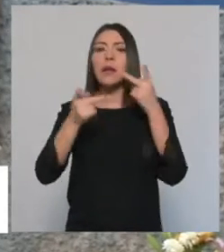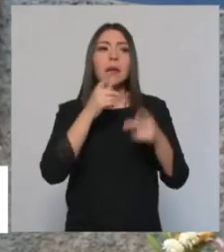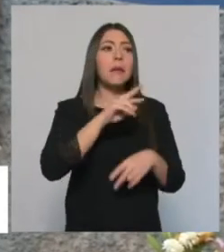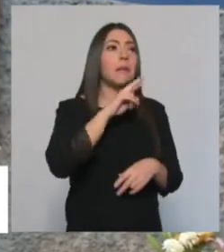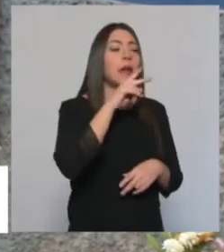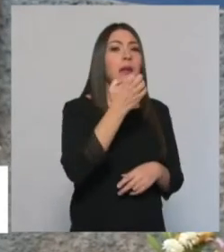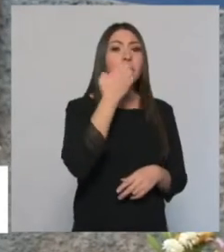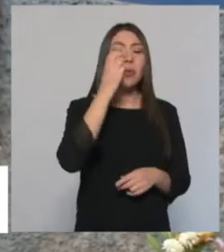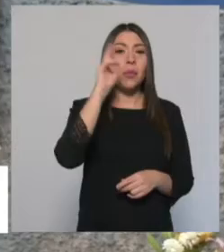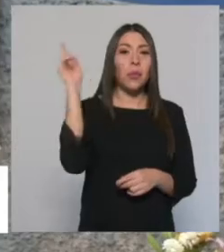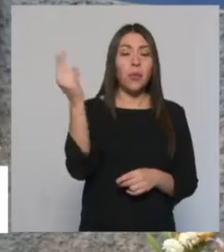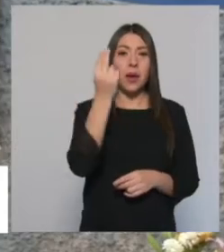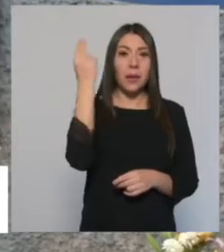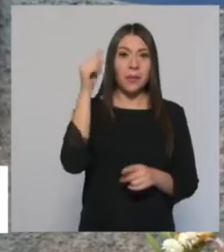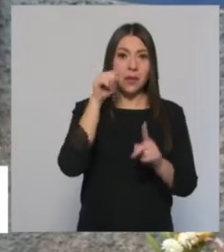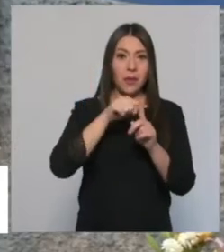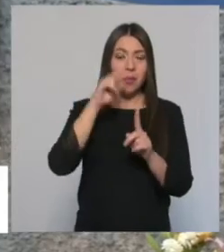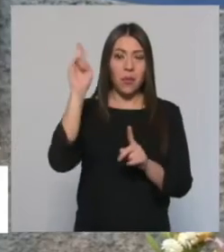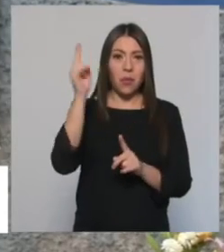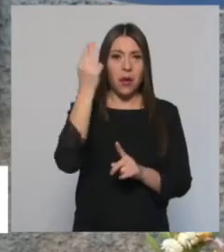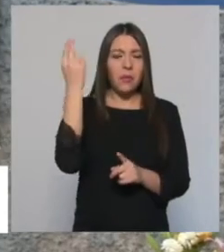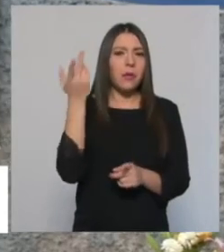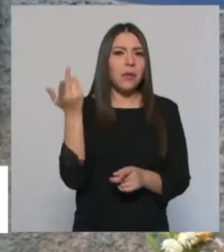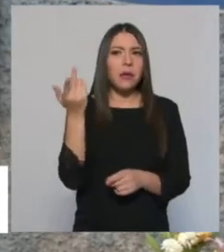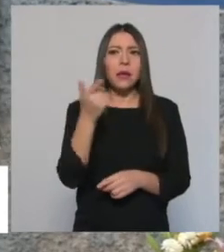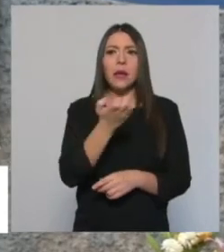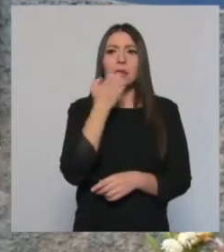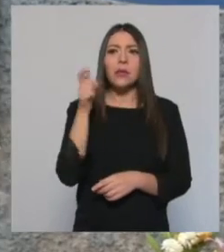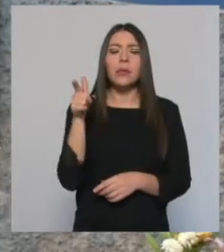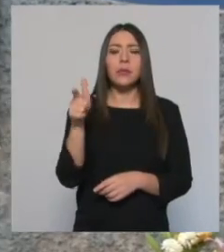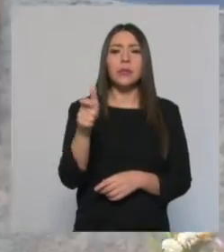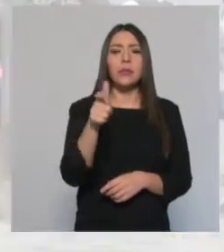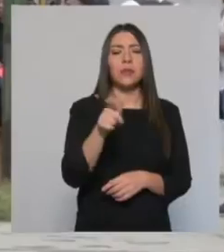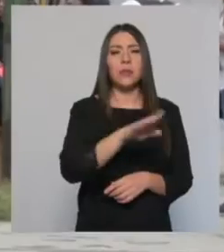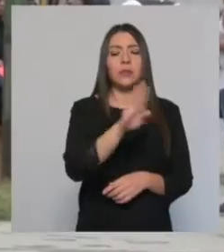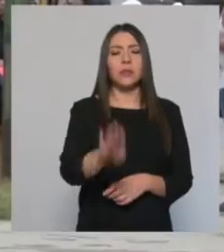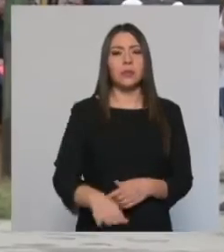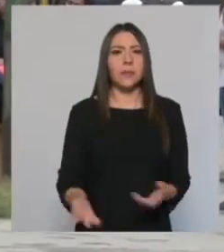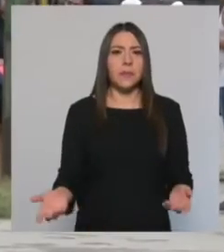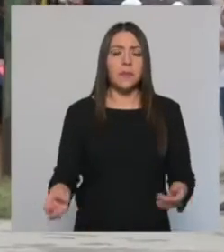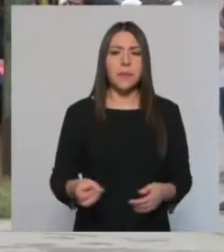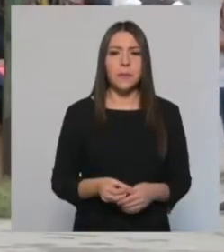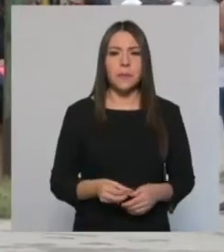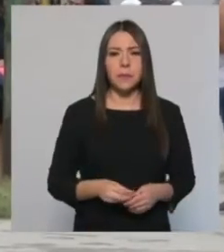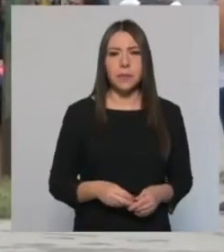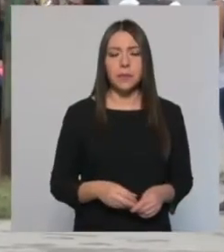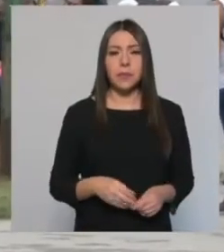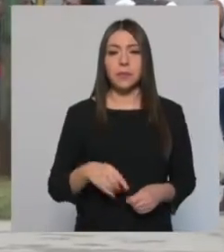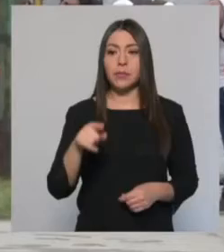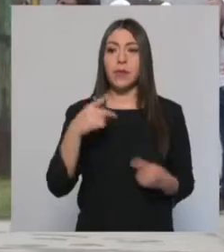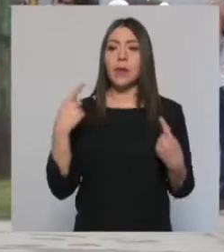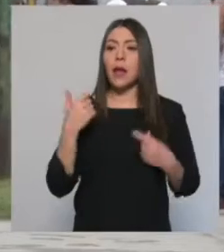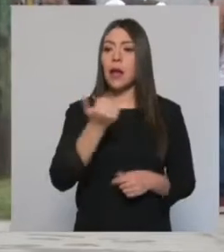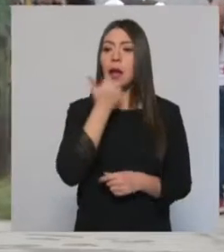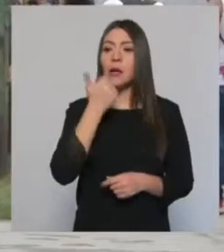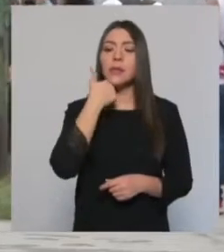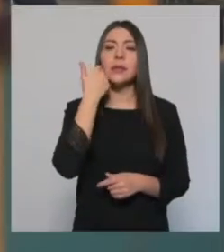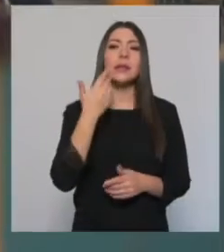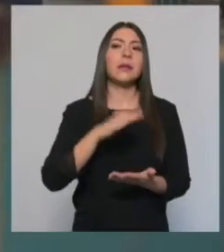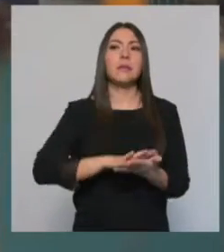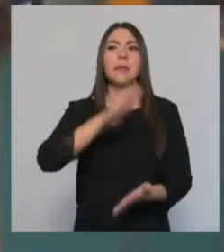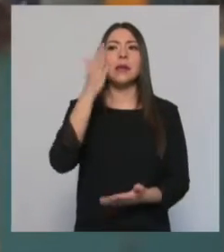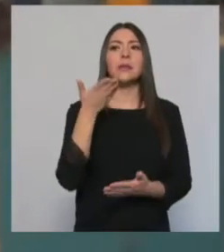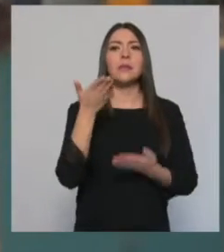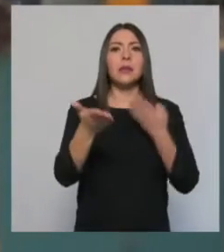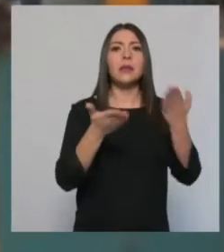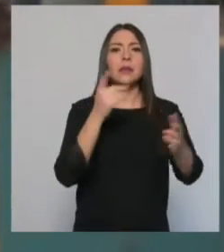universidad cuando realmente nos están matando dentro de la misma universidad? Las principales exigencias de los alumnos son la renuncia